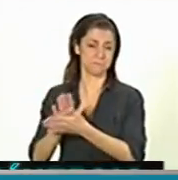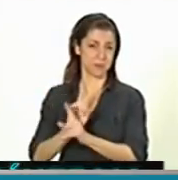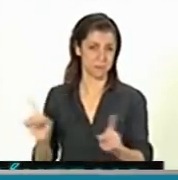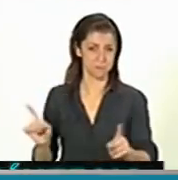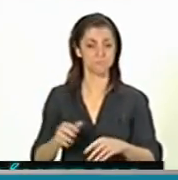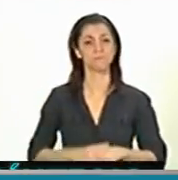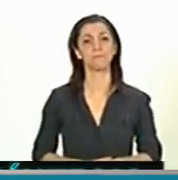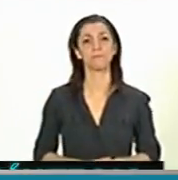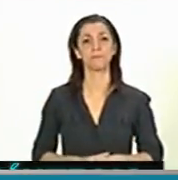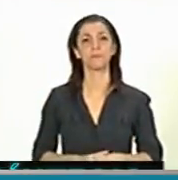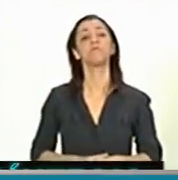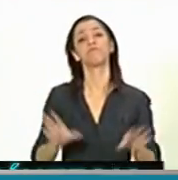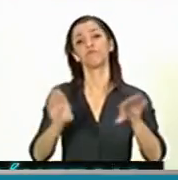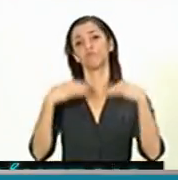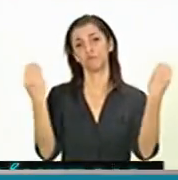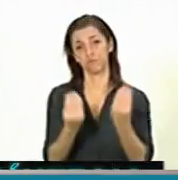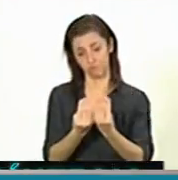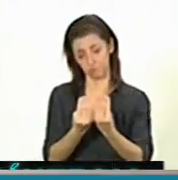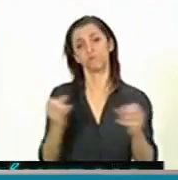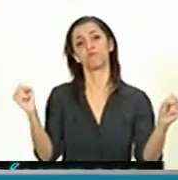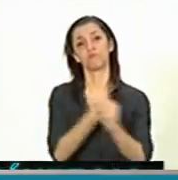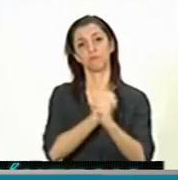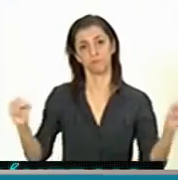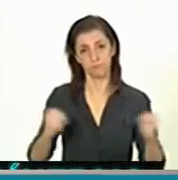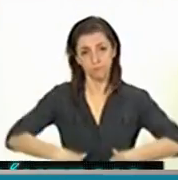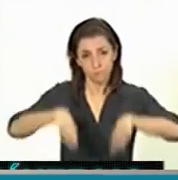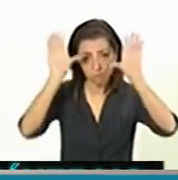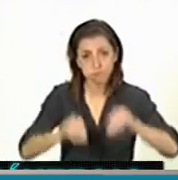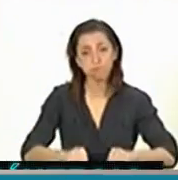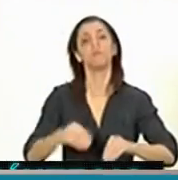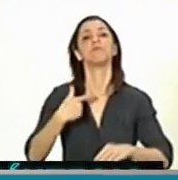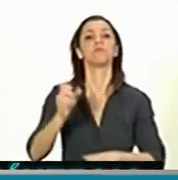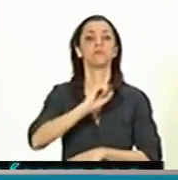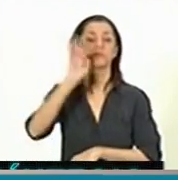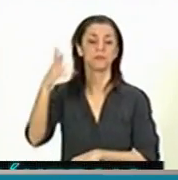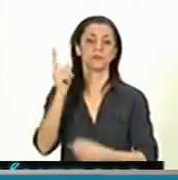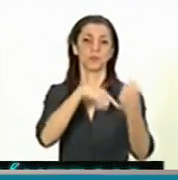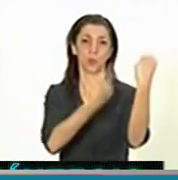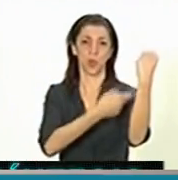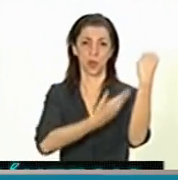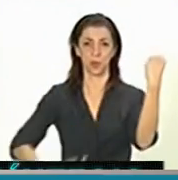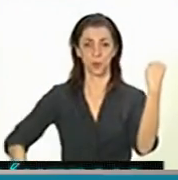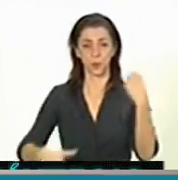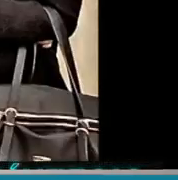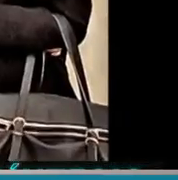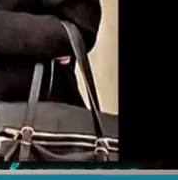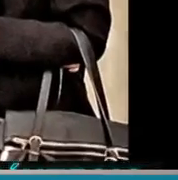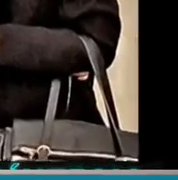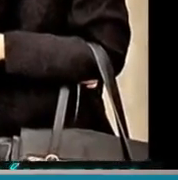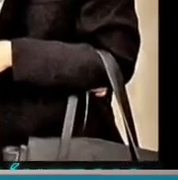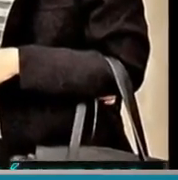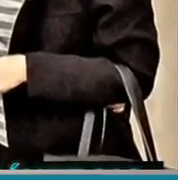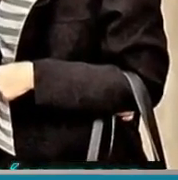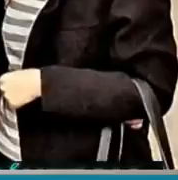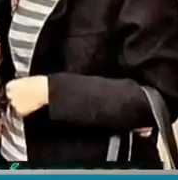2008 hasta parte, casi 3.500 hijos e hijas se quedaron sin sus mamás porque fueron asesinadas. Son las víctimas, como se les